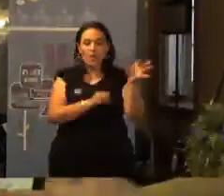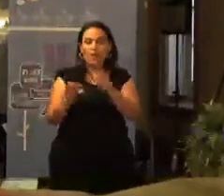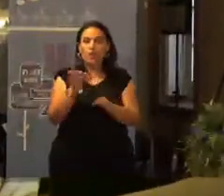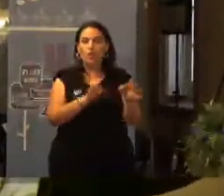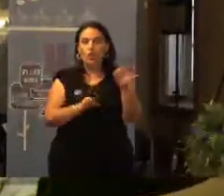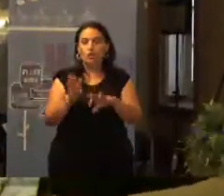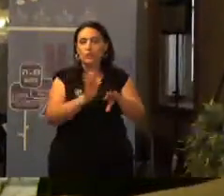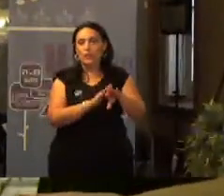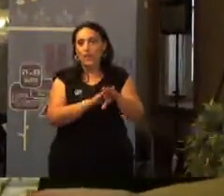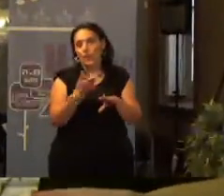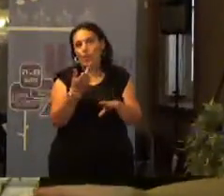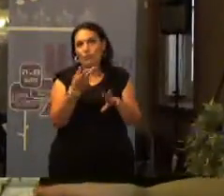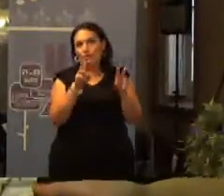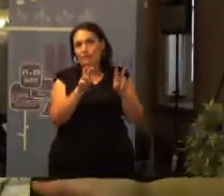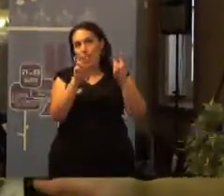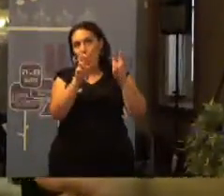sentido moderno,